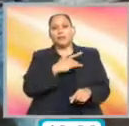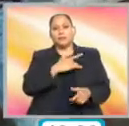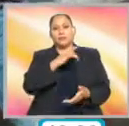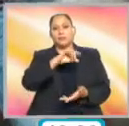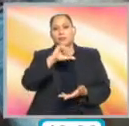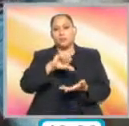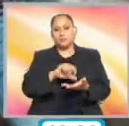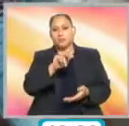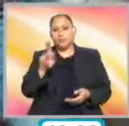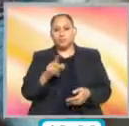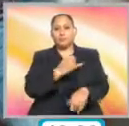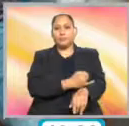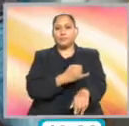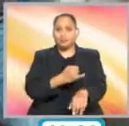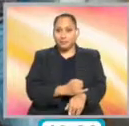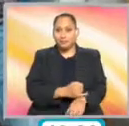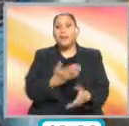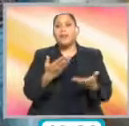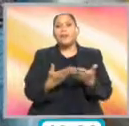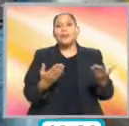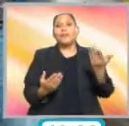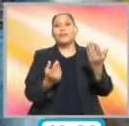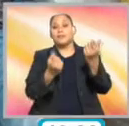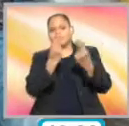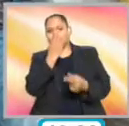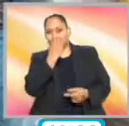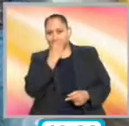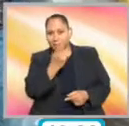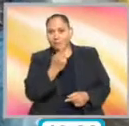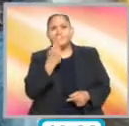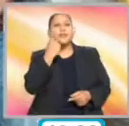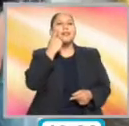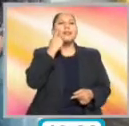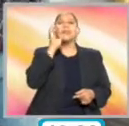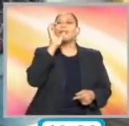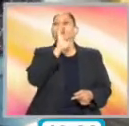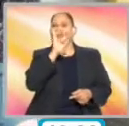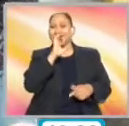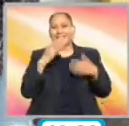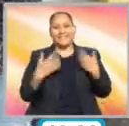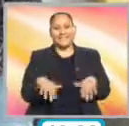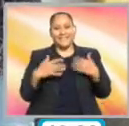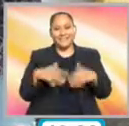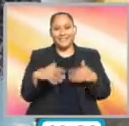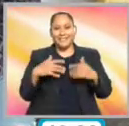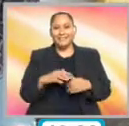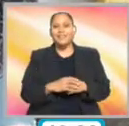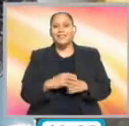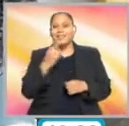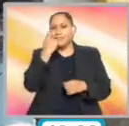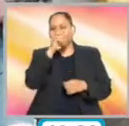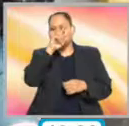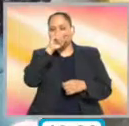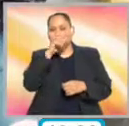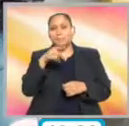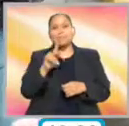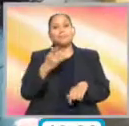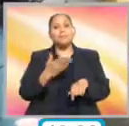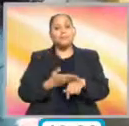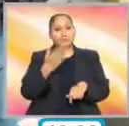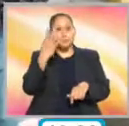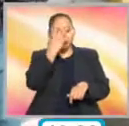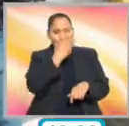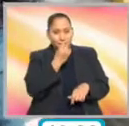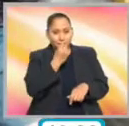de Iztapalapa. Ahora sí, como dicen por allí, échale un ojito, ay, ay, ay, ojitos pajaritos, pero